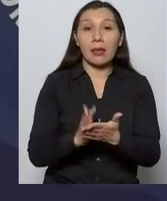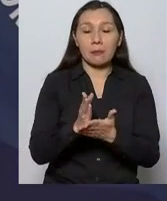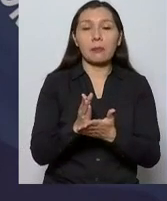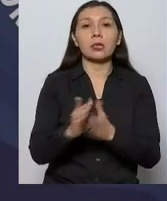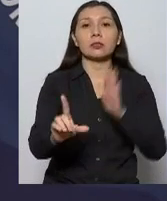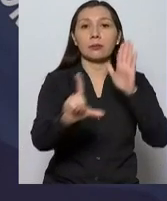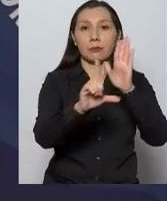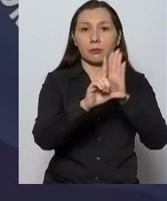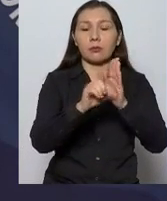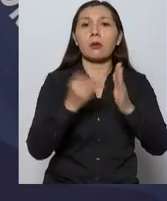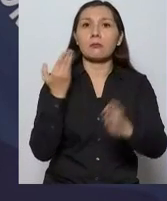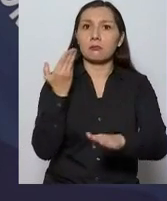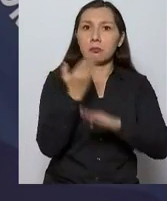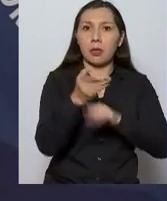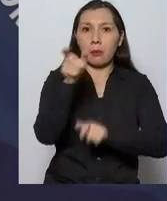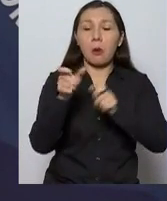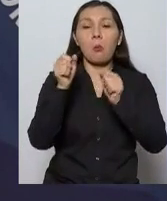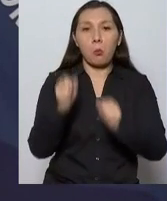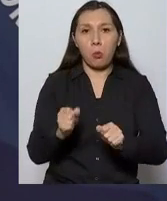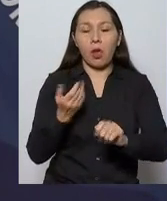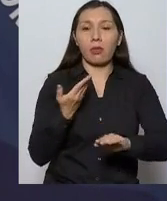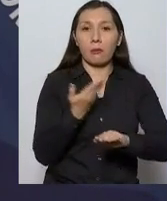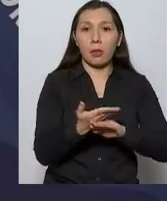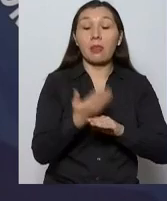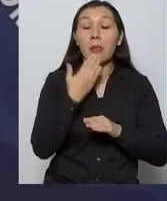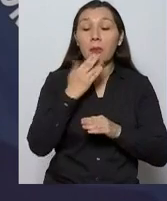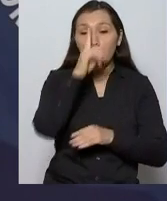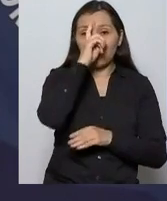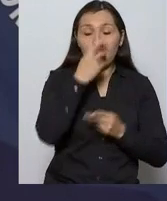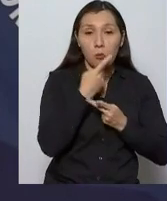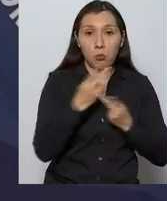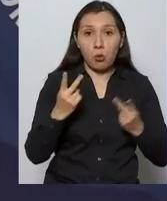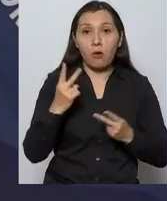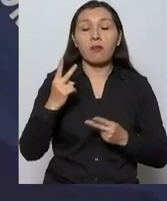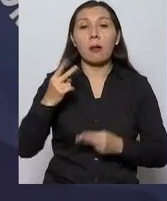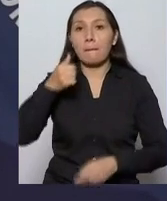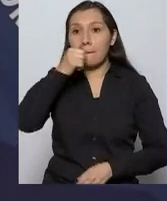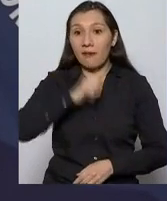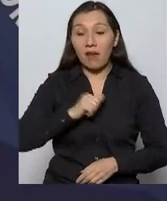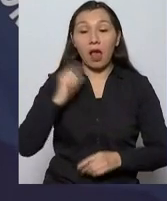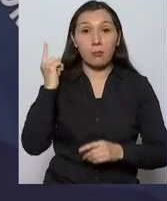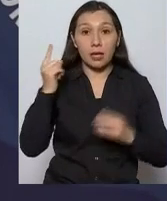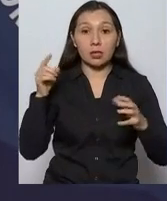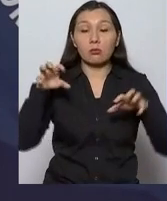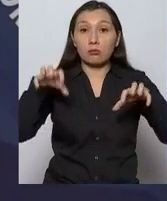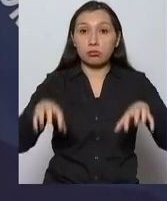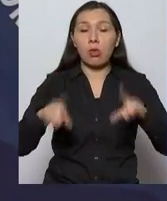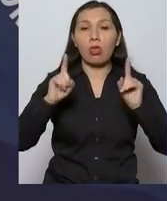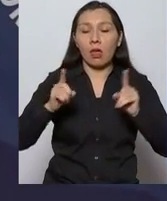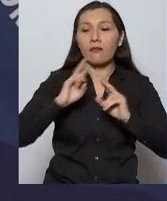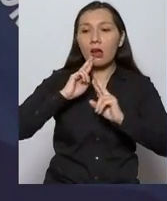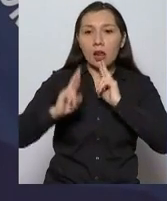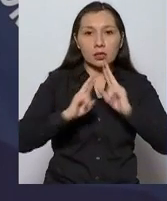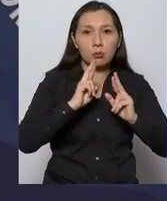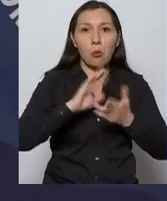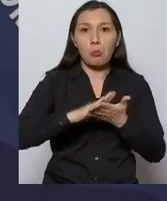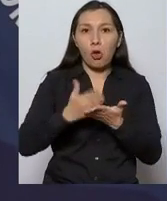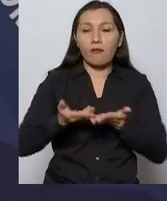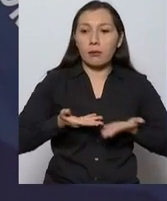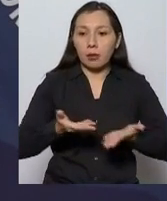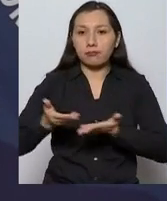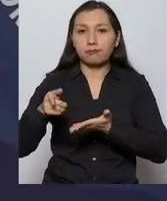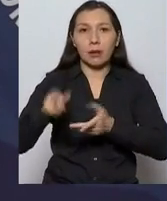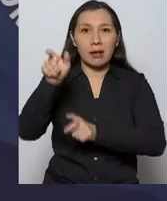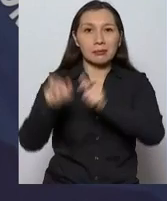ser legalmente exigibles, y tanto los prestadores públicos como privados tienen que resolver el problema